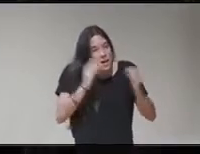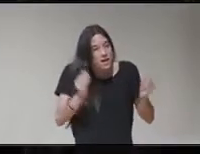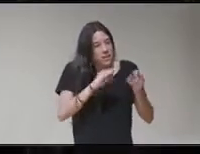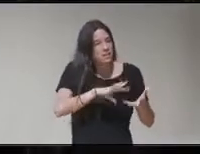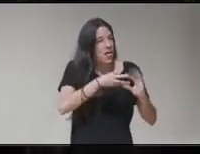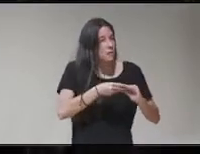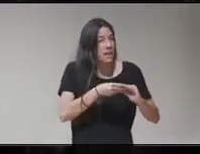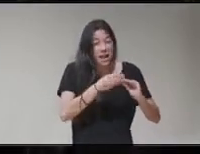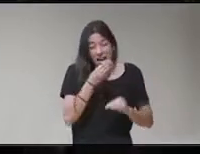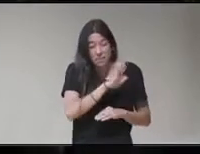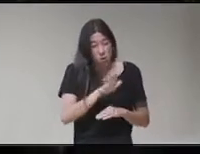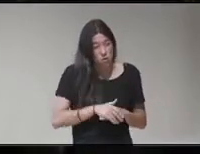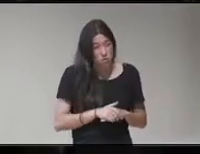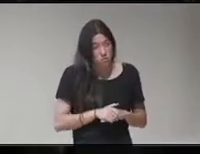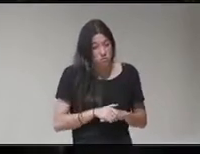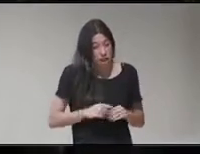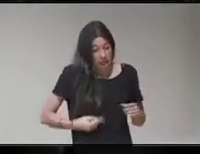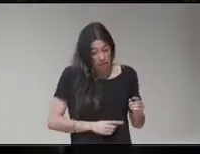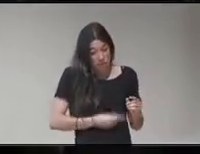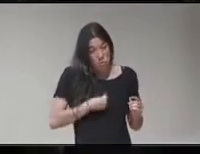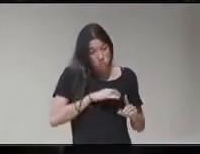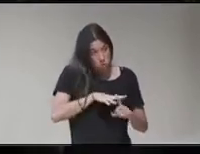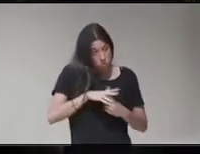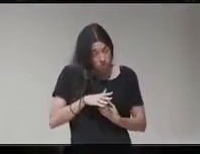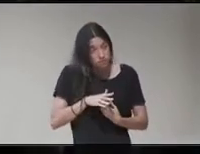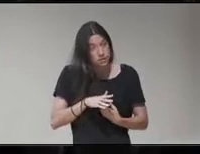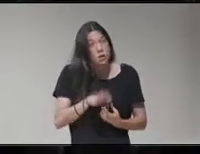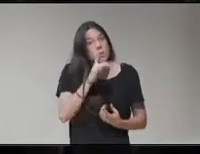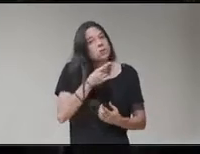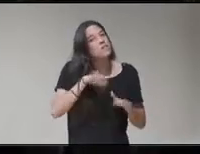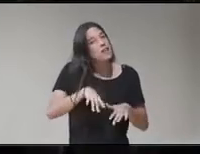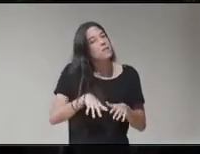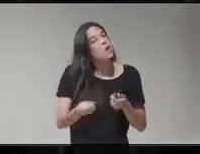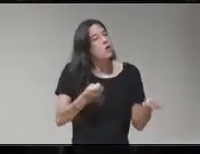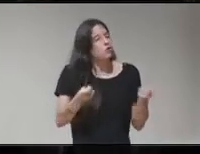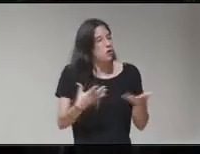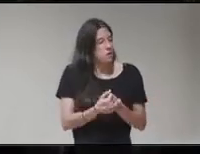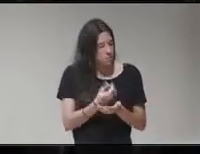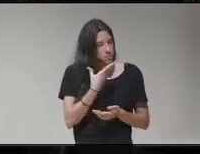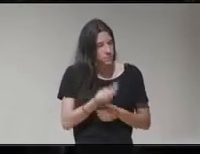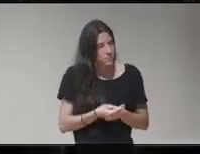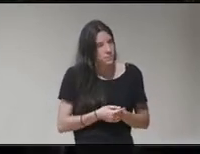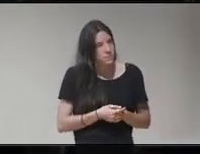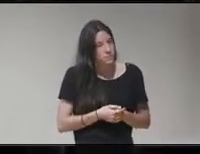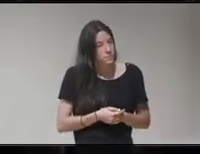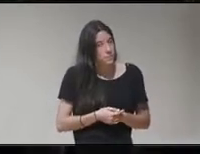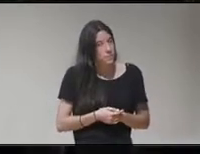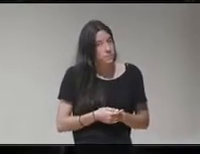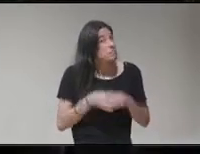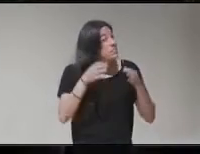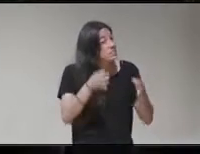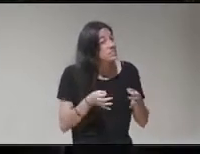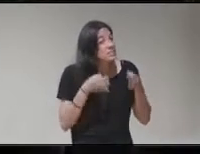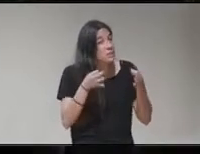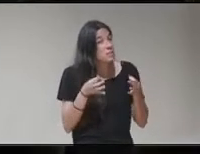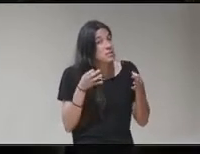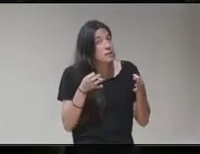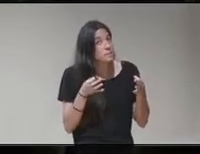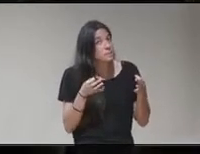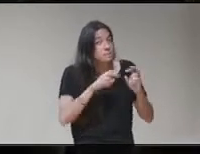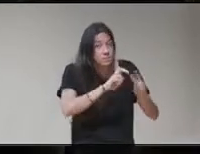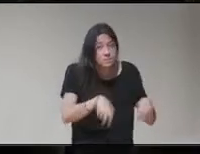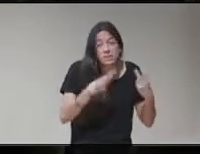está a las condiciones de tu intestino. Y por lo tanto, va a tomar el mando de nuevo. ¿Entiendes? No siempre se